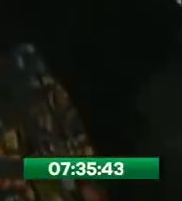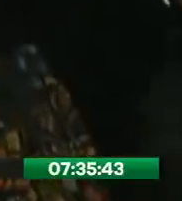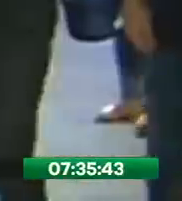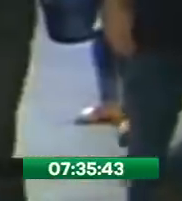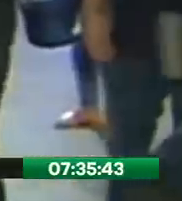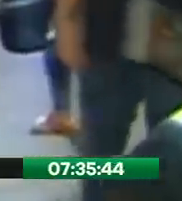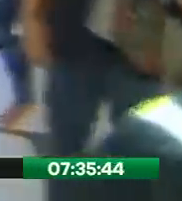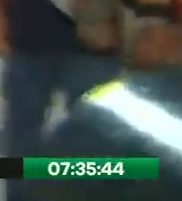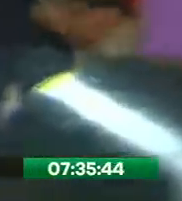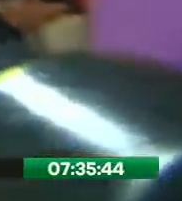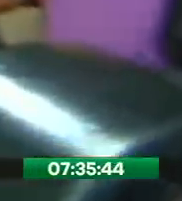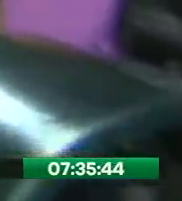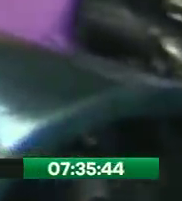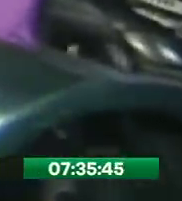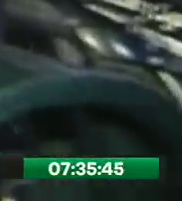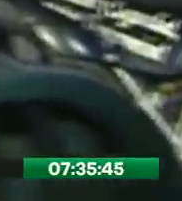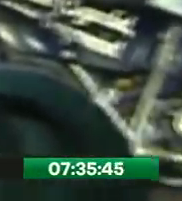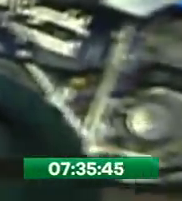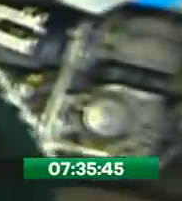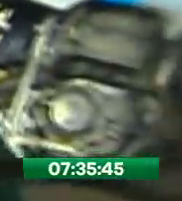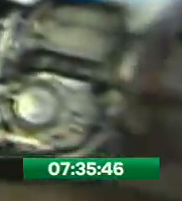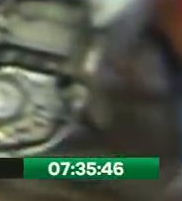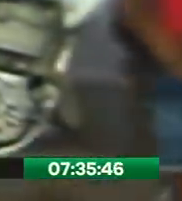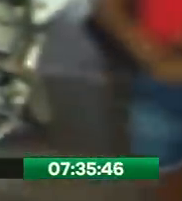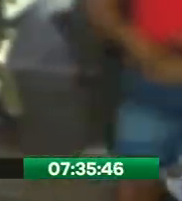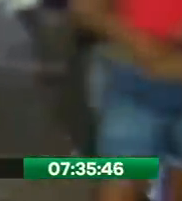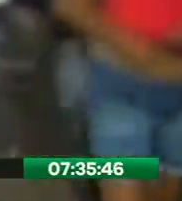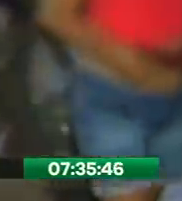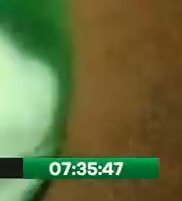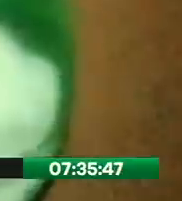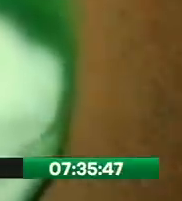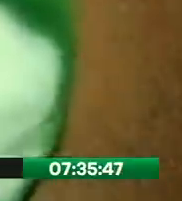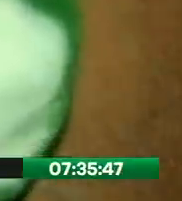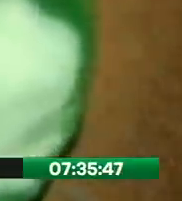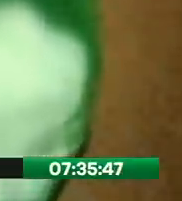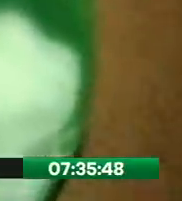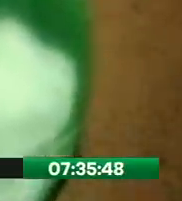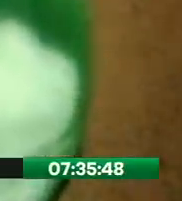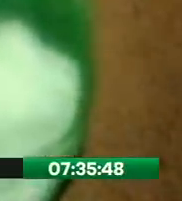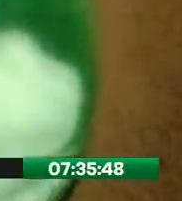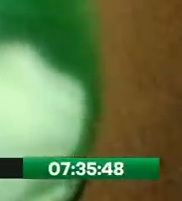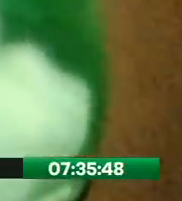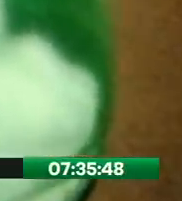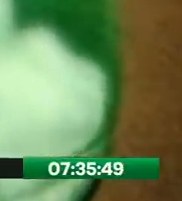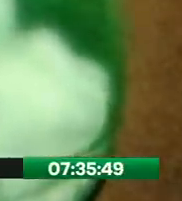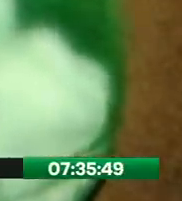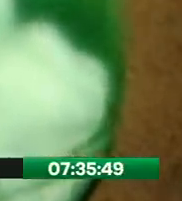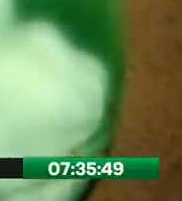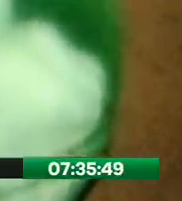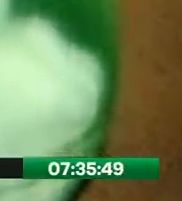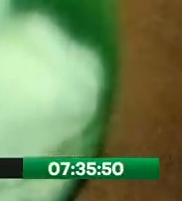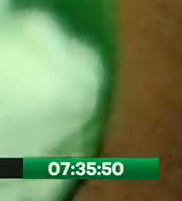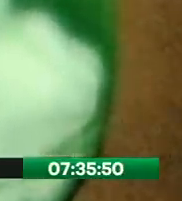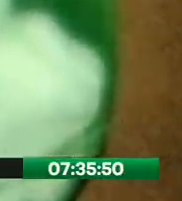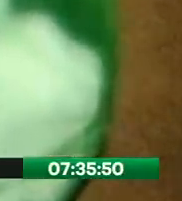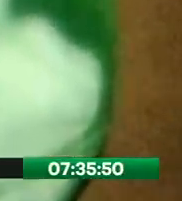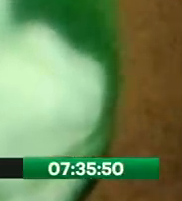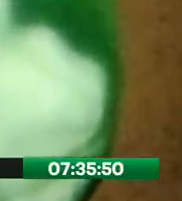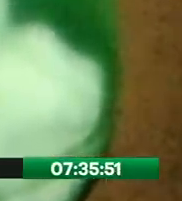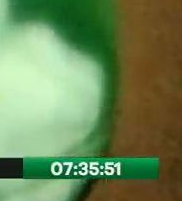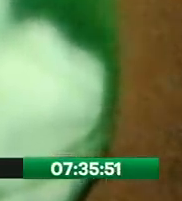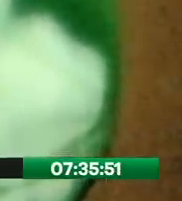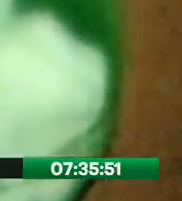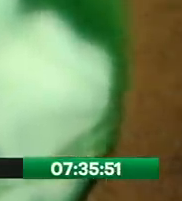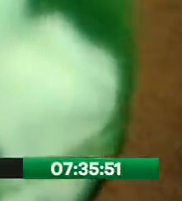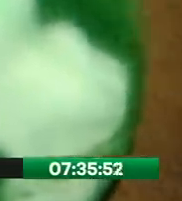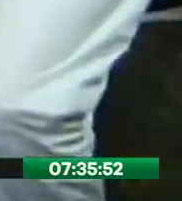caído. Investigaciones por parte de las autoridades. Lamentable porque debe ser, ¿cómo va a creer que va a dejar un angelito botado ahí? Lo llevo más que